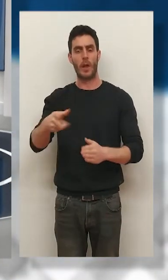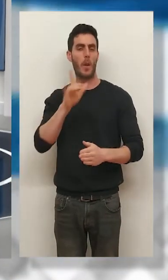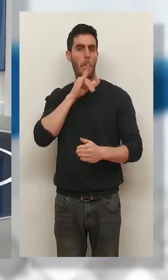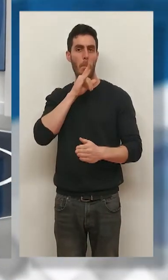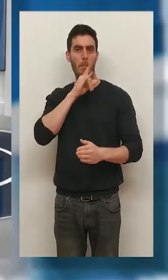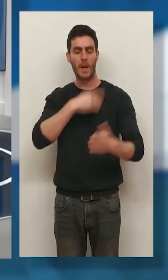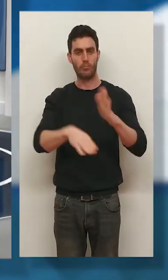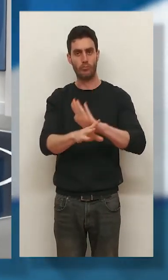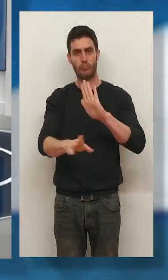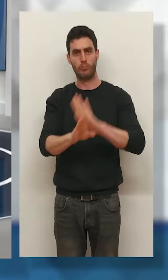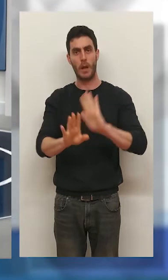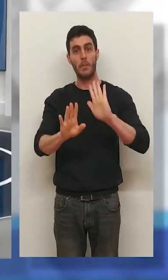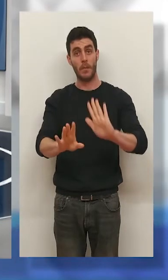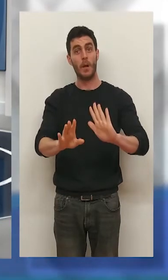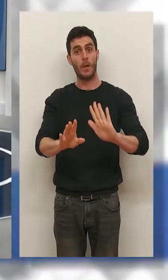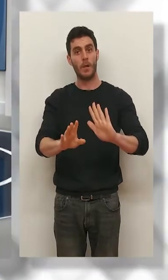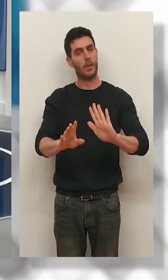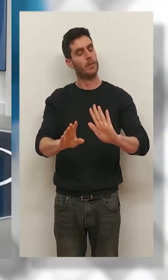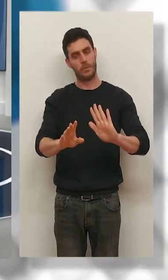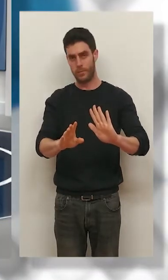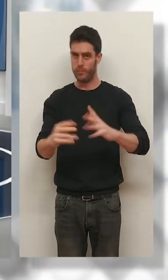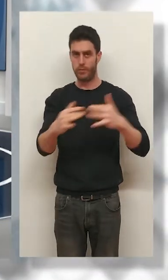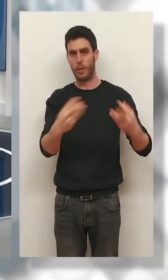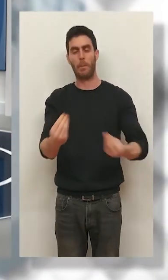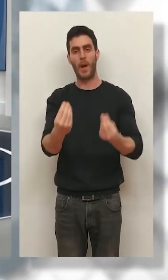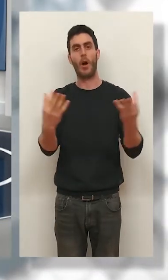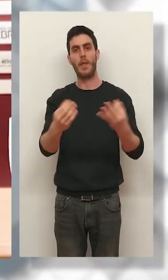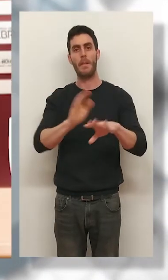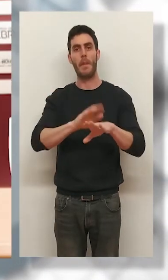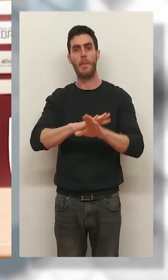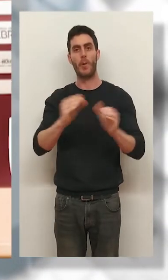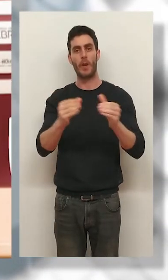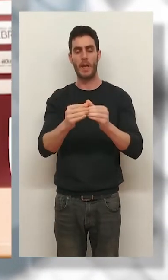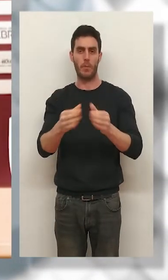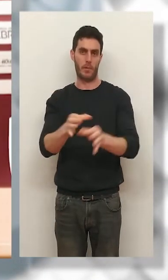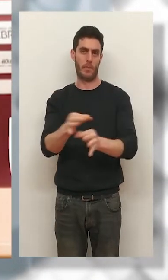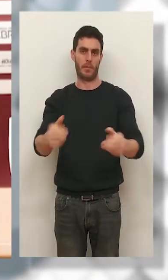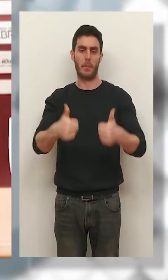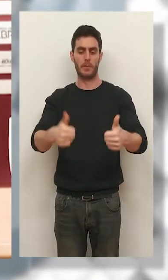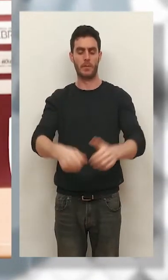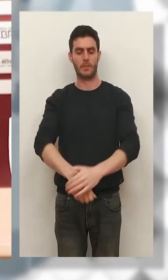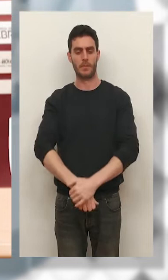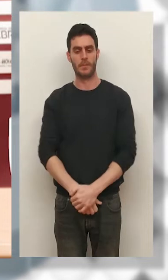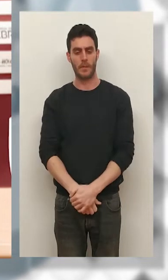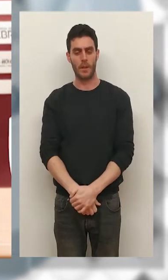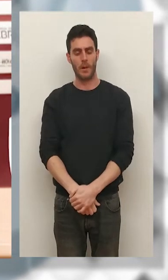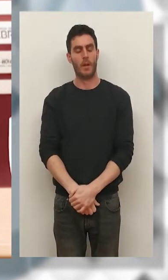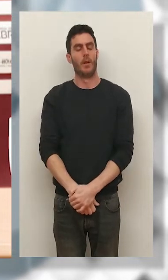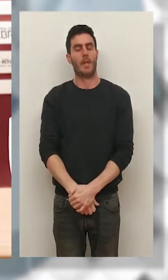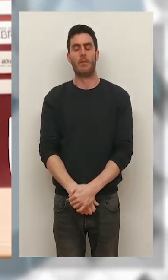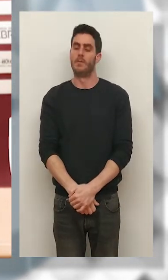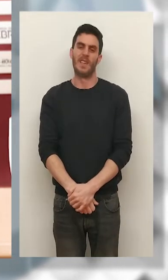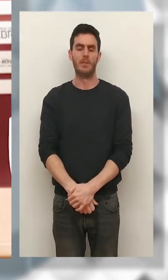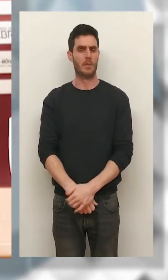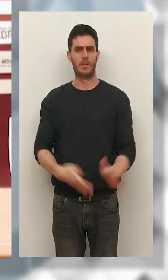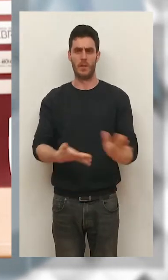una mejor versión en su juego para ser un equipo aún más fiable. Se trata de que nos parezcamos a lo que hemos sido hoy en la